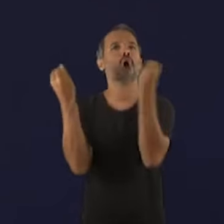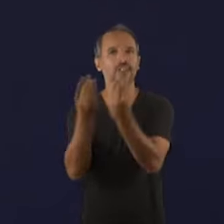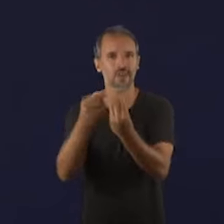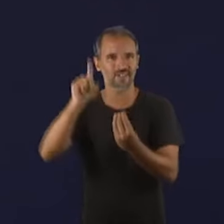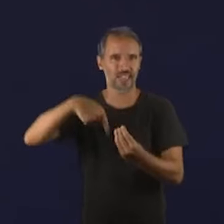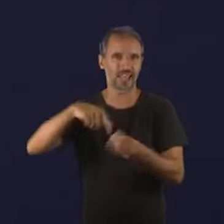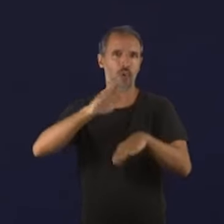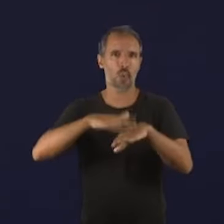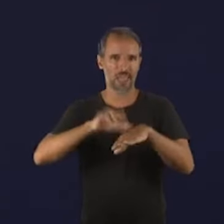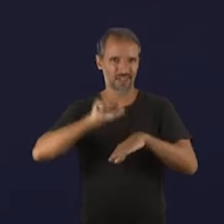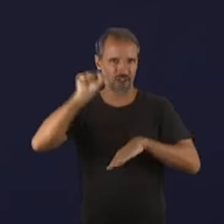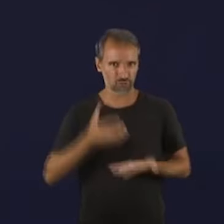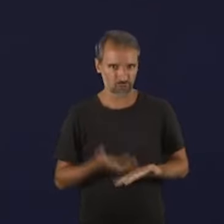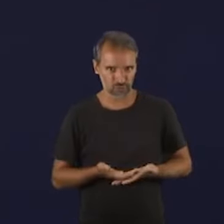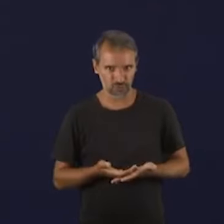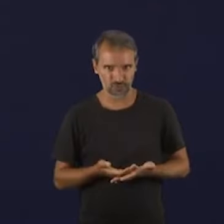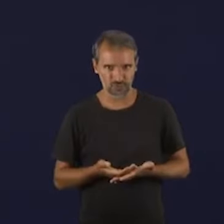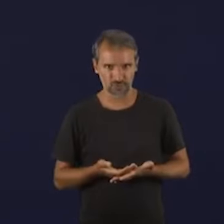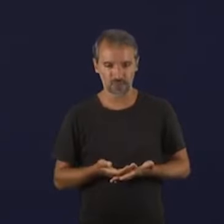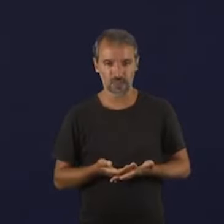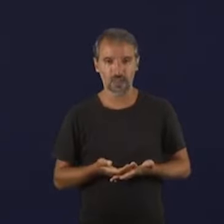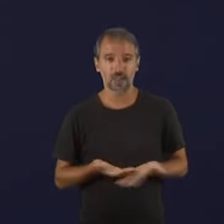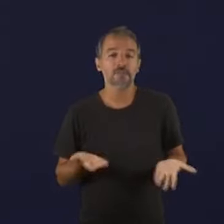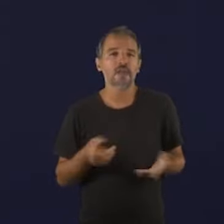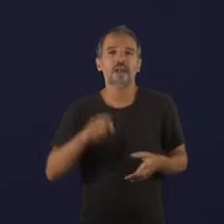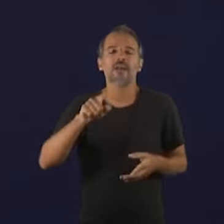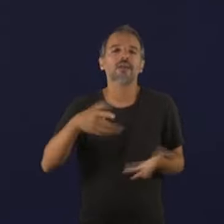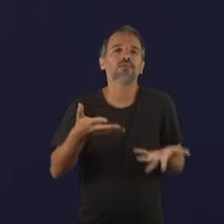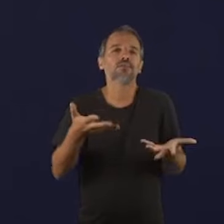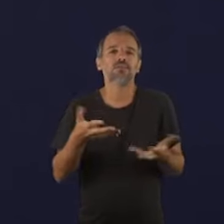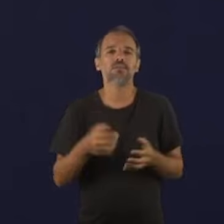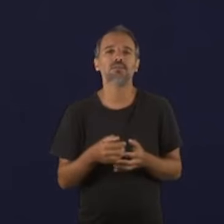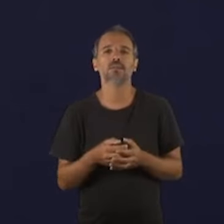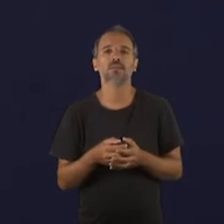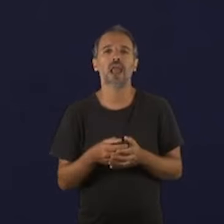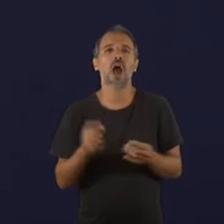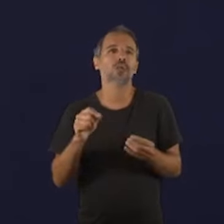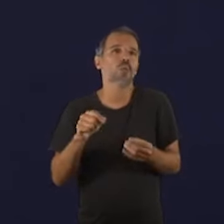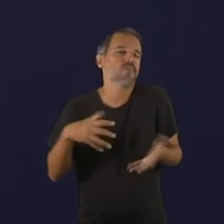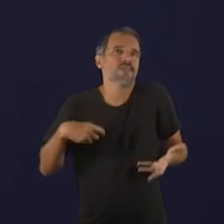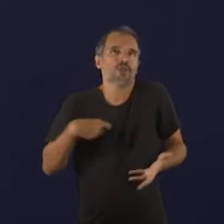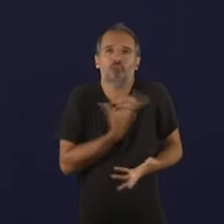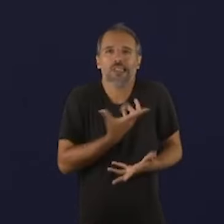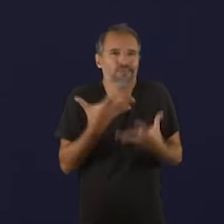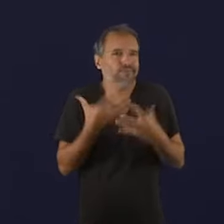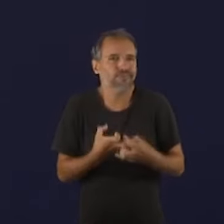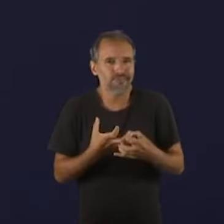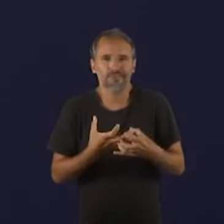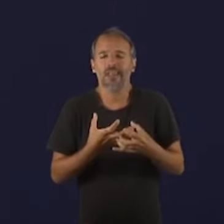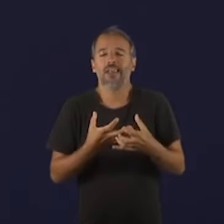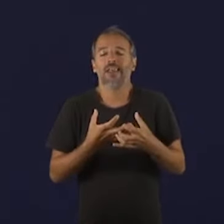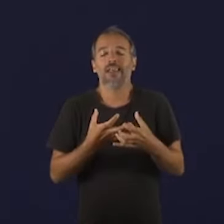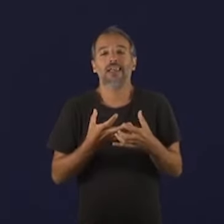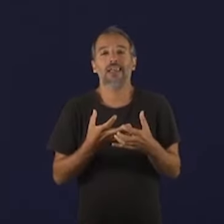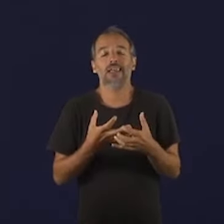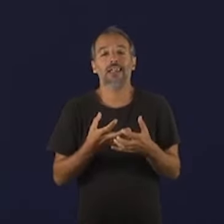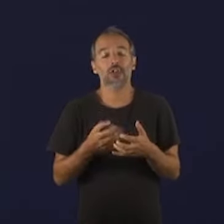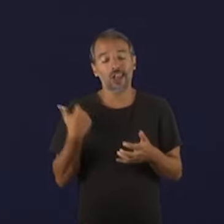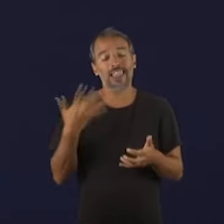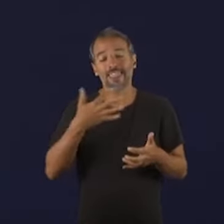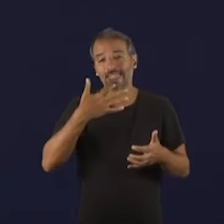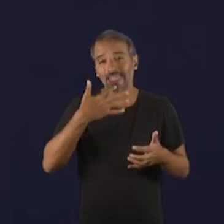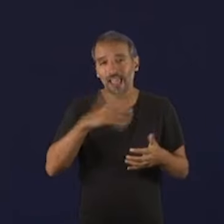inflación para una para una para una sociedad mucho más cuando